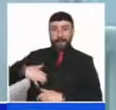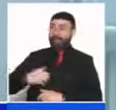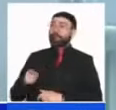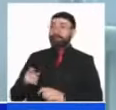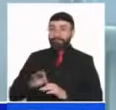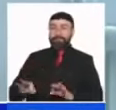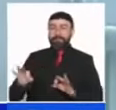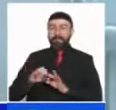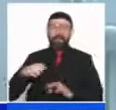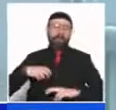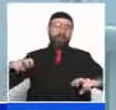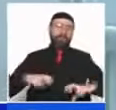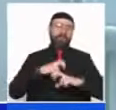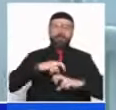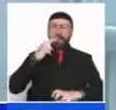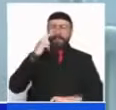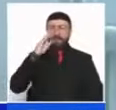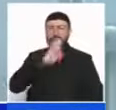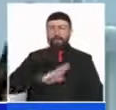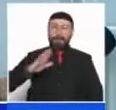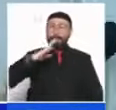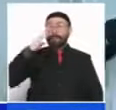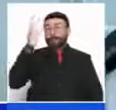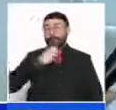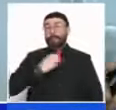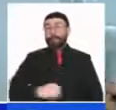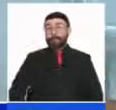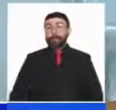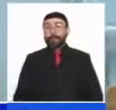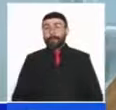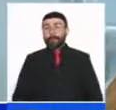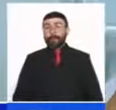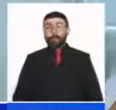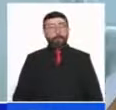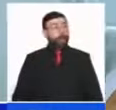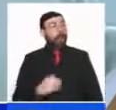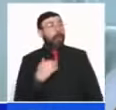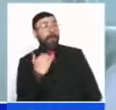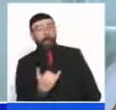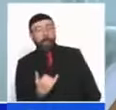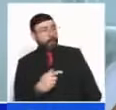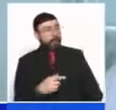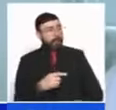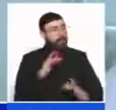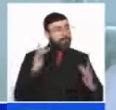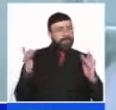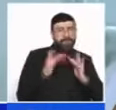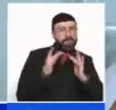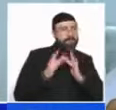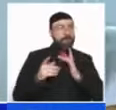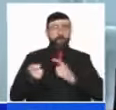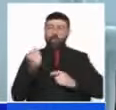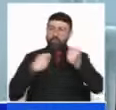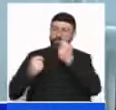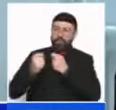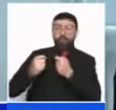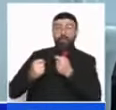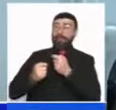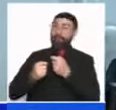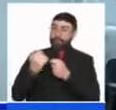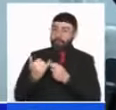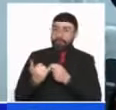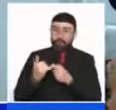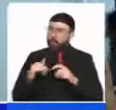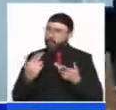donde tiene unos parques nacionales bellísimos. Bien, Federico, se engrosan esas listas de contactos comerciales, el relacionamiento.